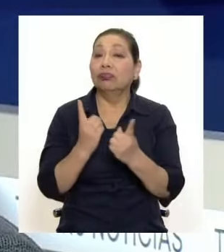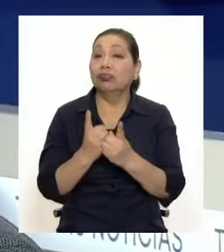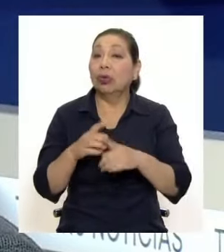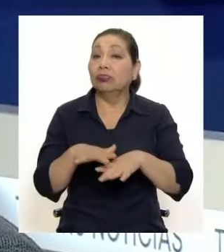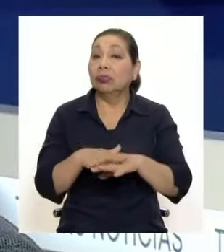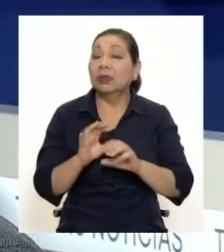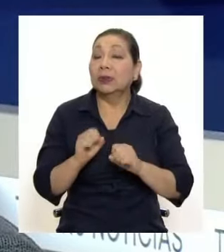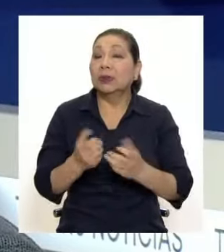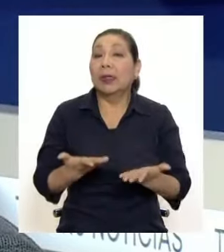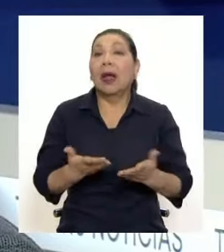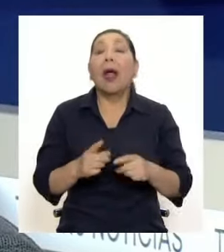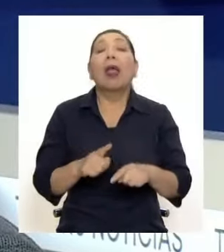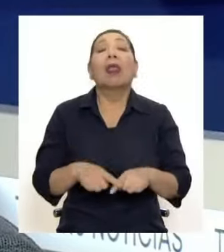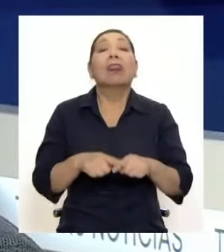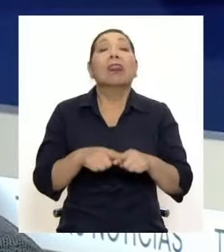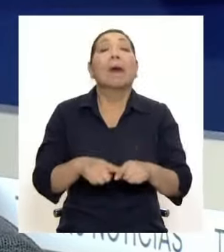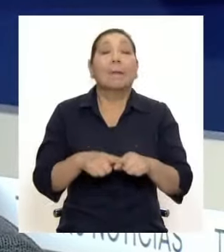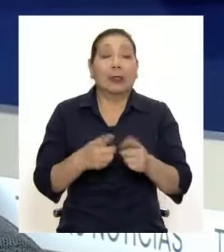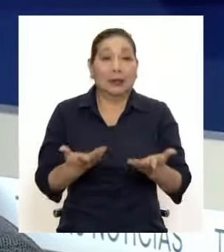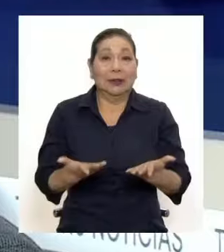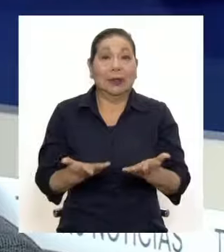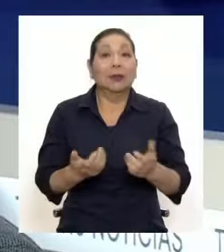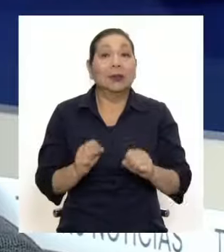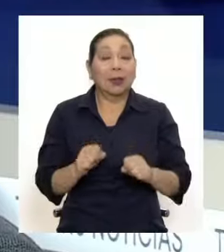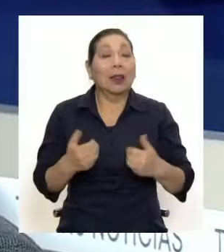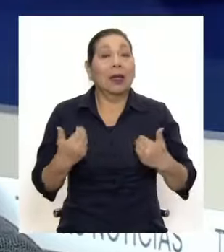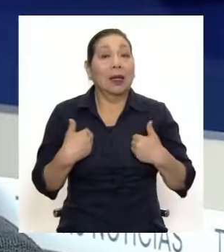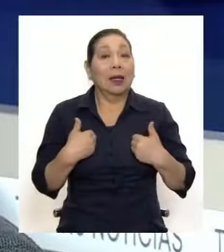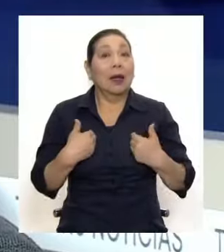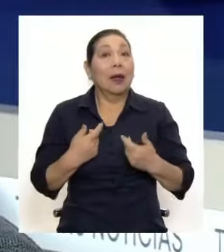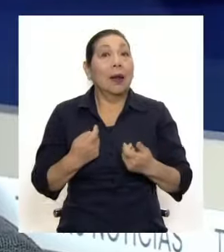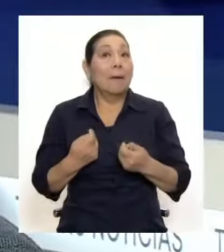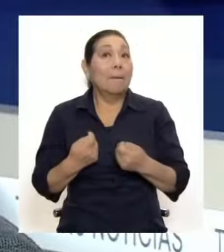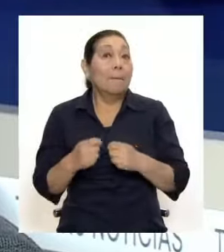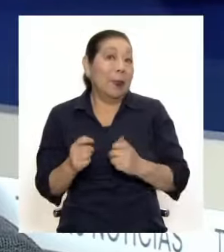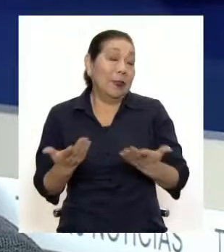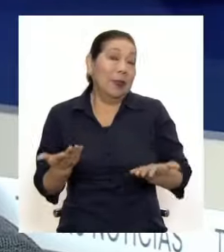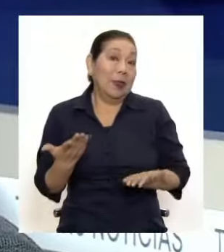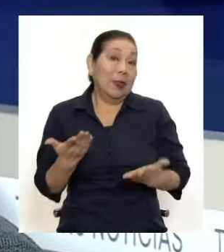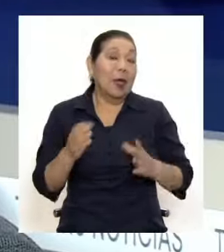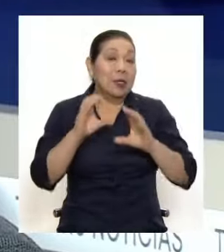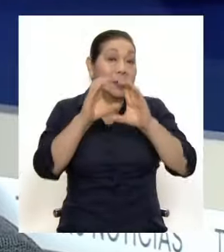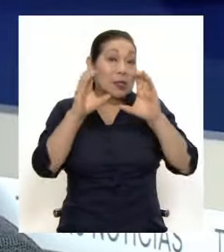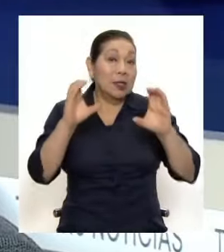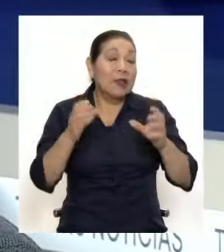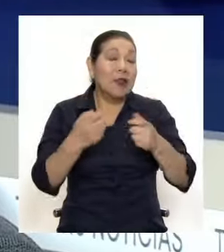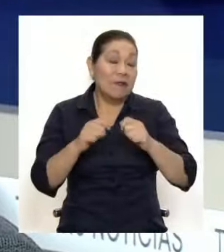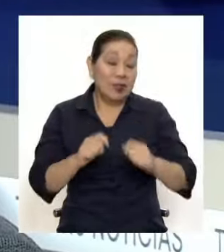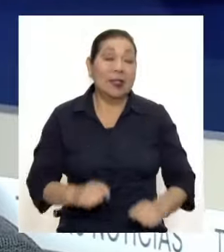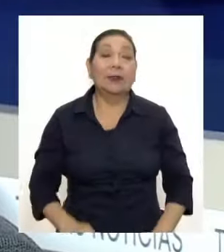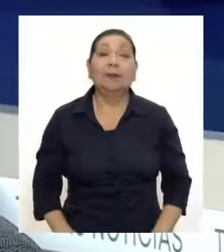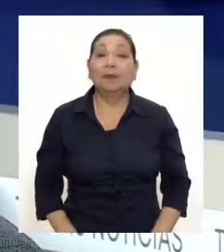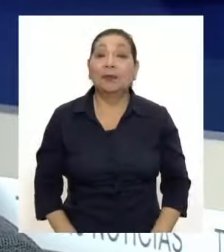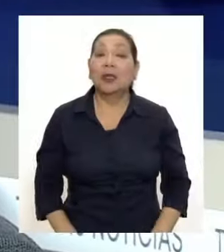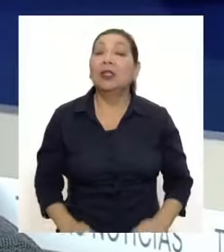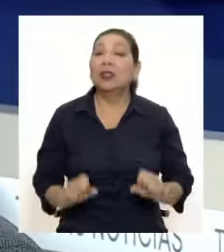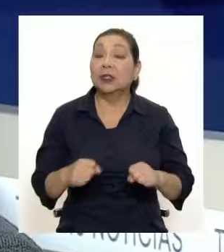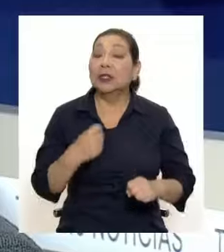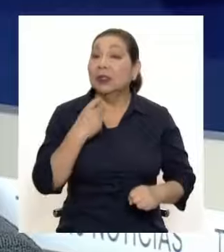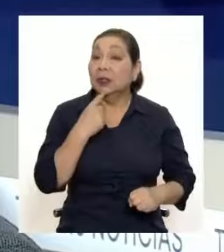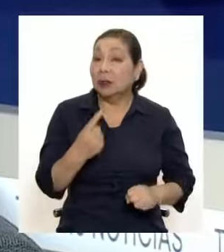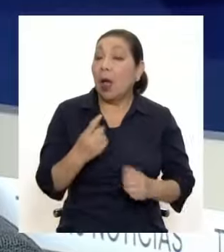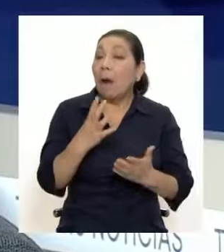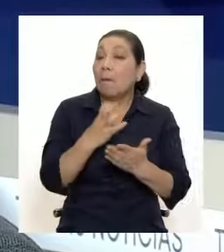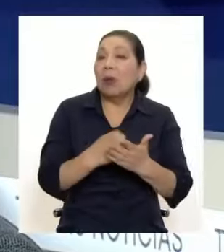administrados dependen de la eficiencia que nosotros tengamos en la emisión de los certificados de a ación entonces apostamos en